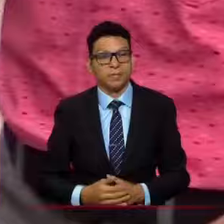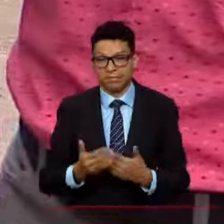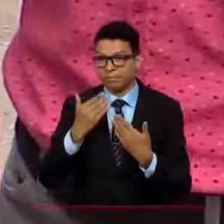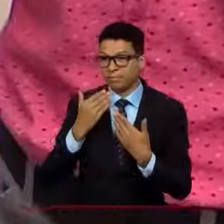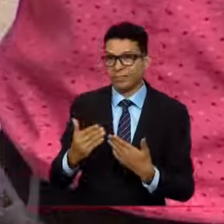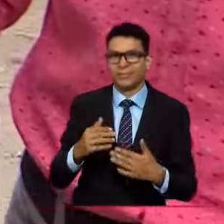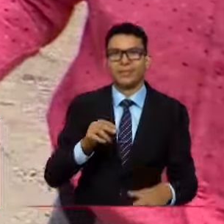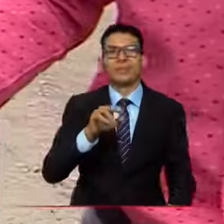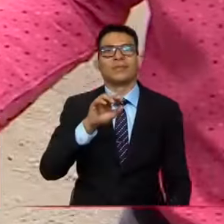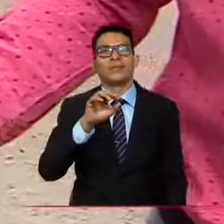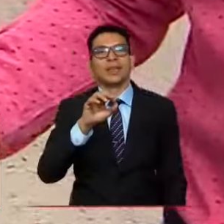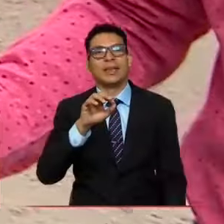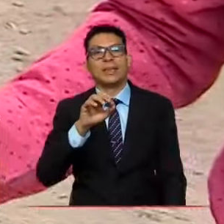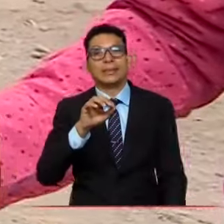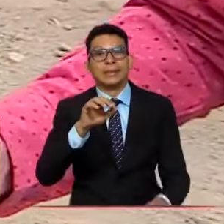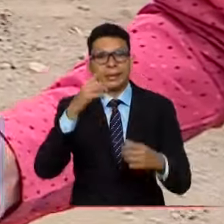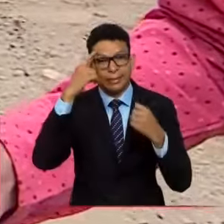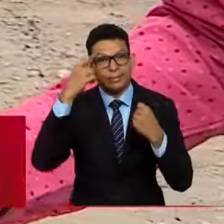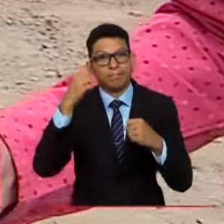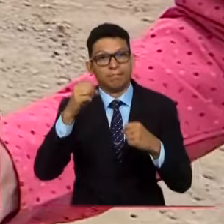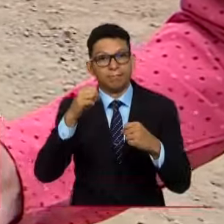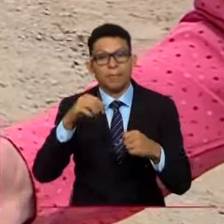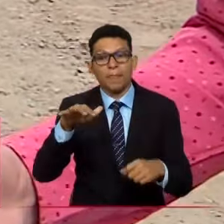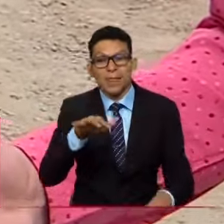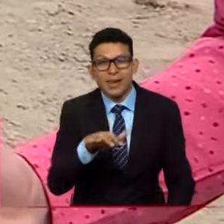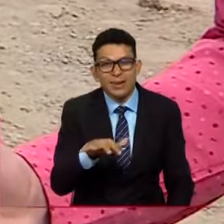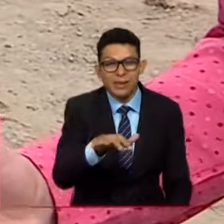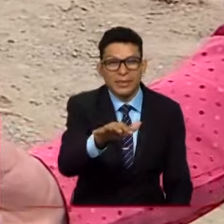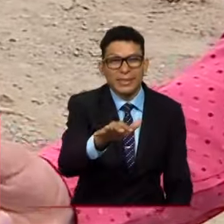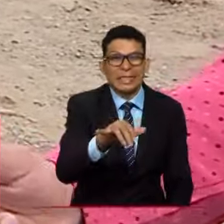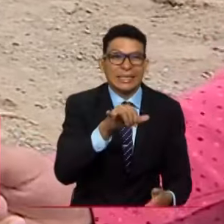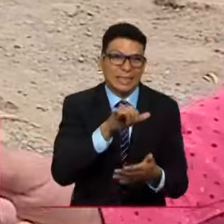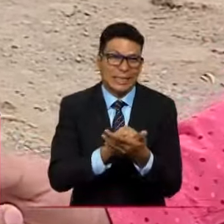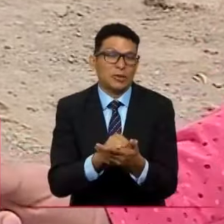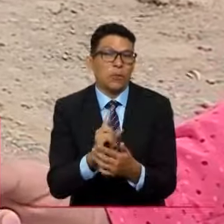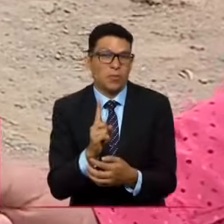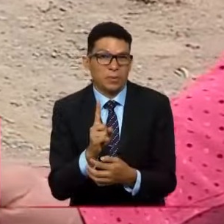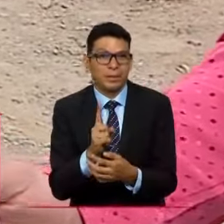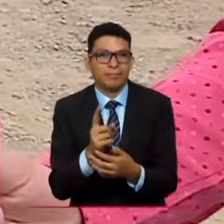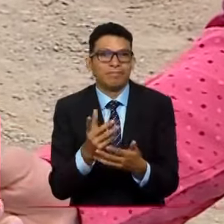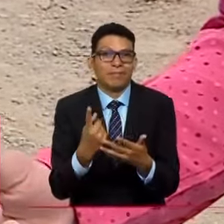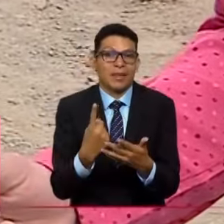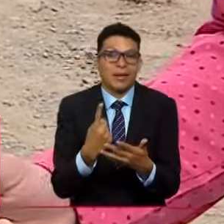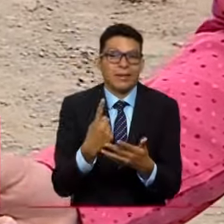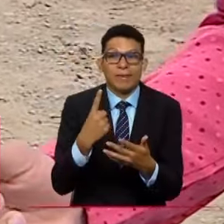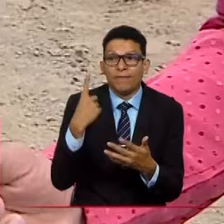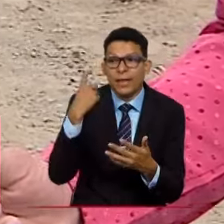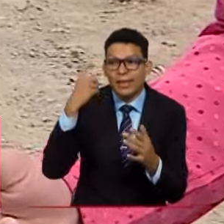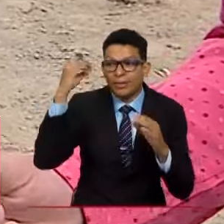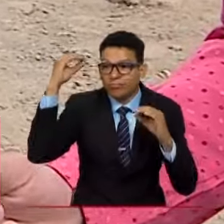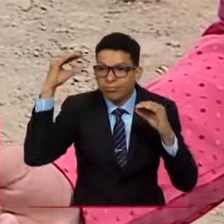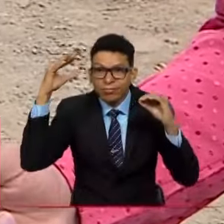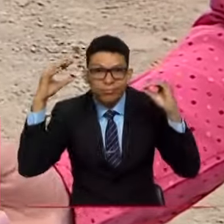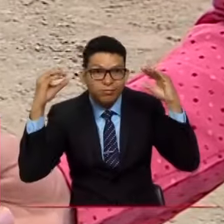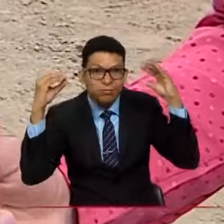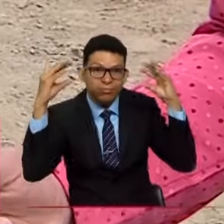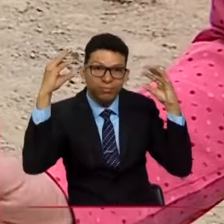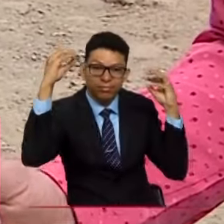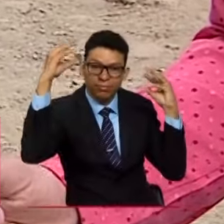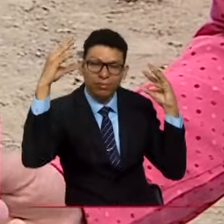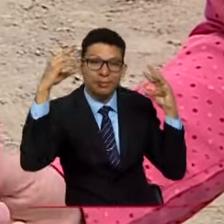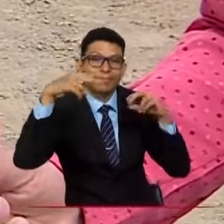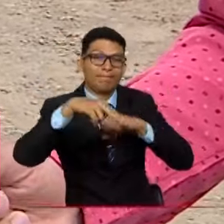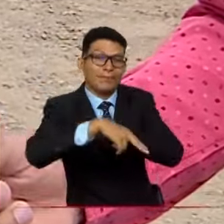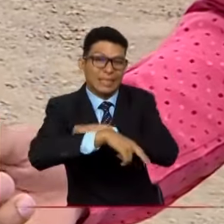Pues es preocupante porque por el mal estado de las vías y la falta de luminarias del sector, se han presentado muchos